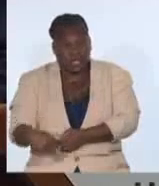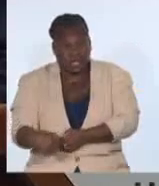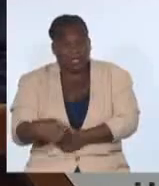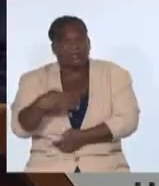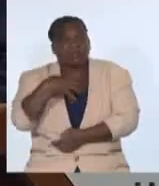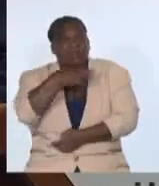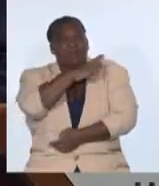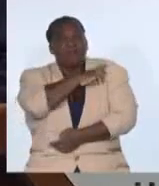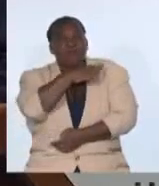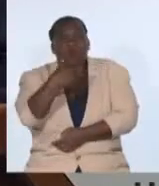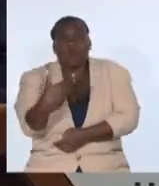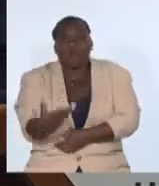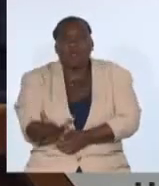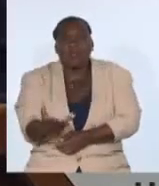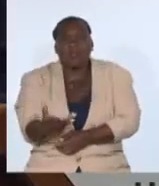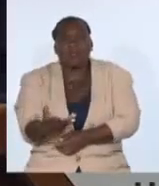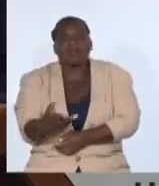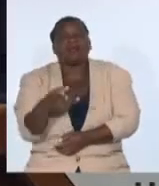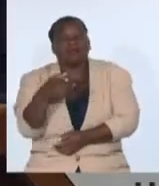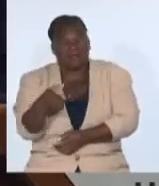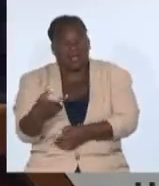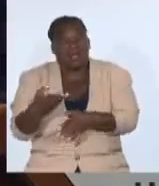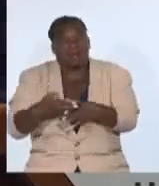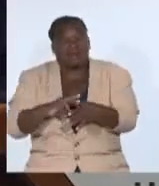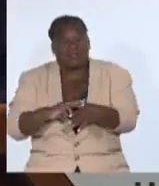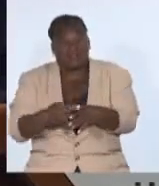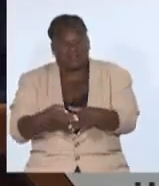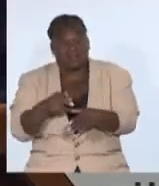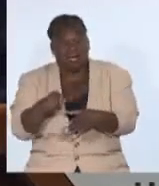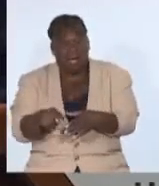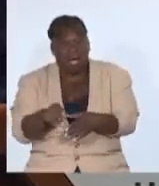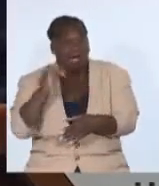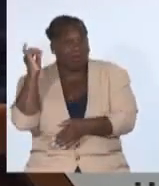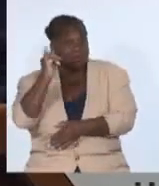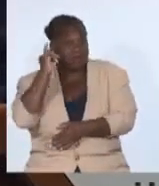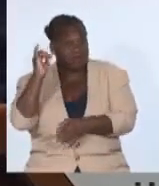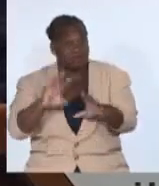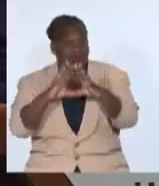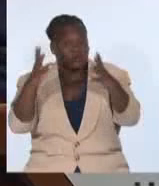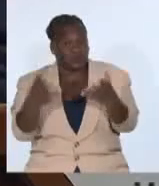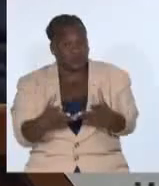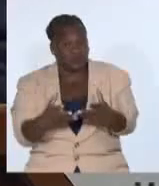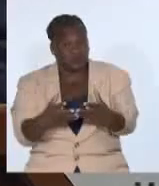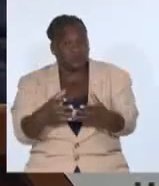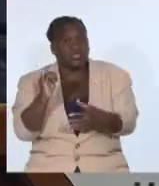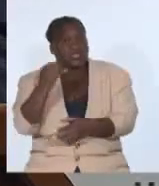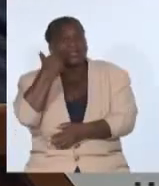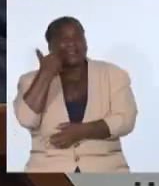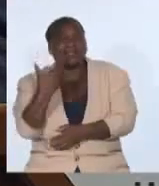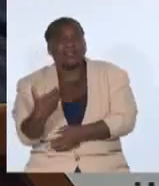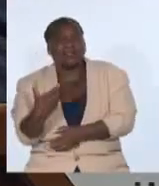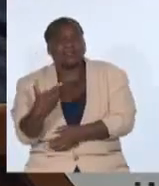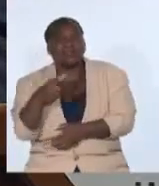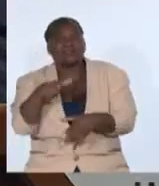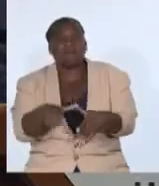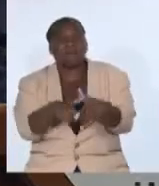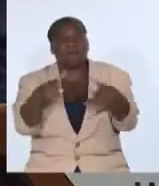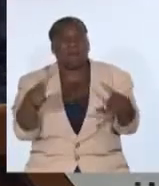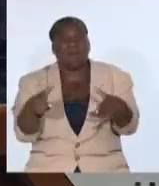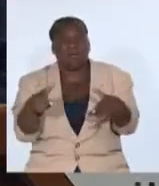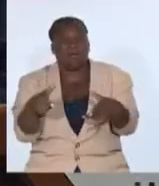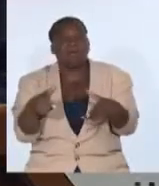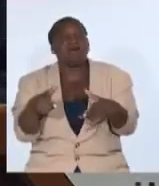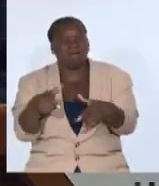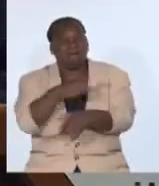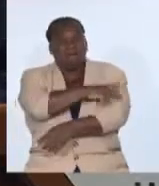inmensa responsabilidad de representar en la escena internacional los intereses de la mayoría de las Naciones